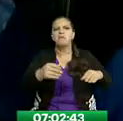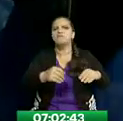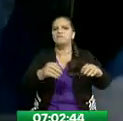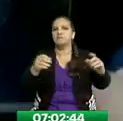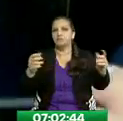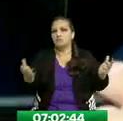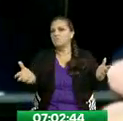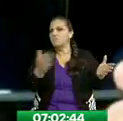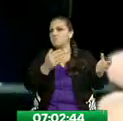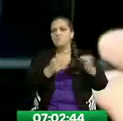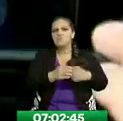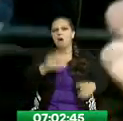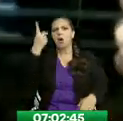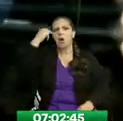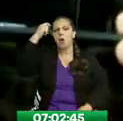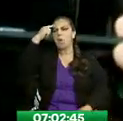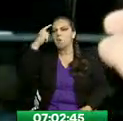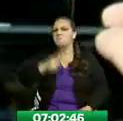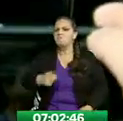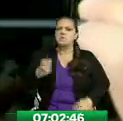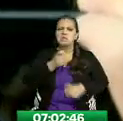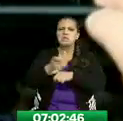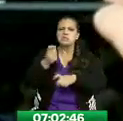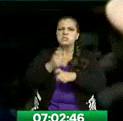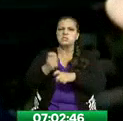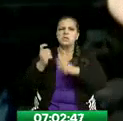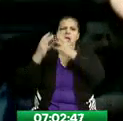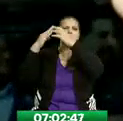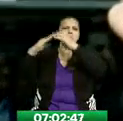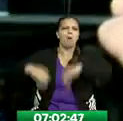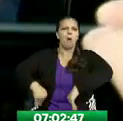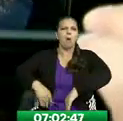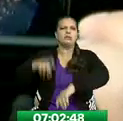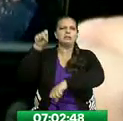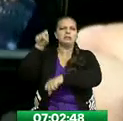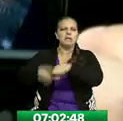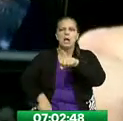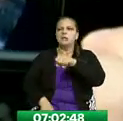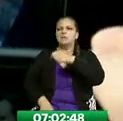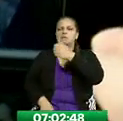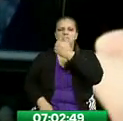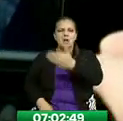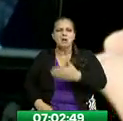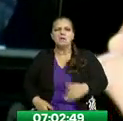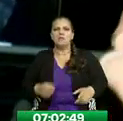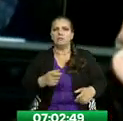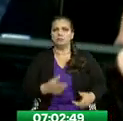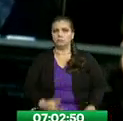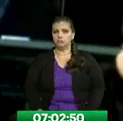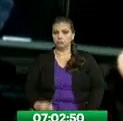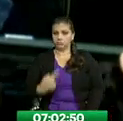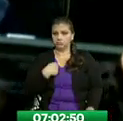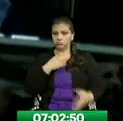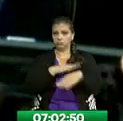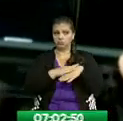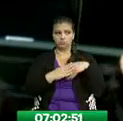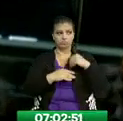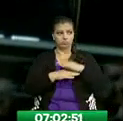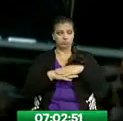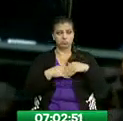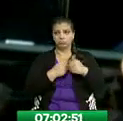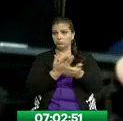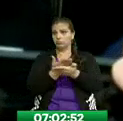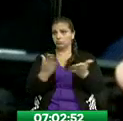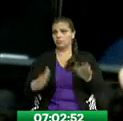inocencia. Regreso con la fortaleza de haberme sentido respaldada por todos